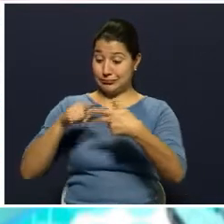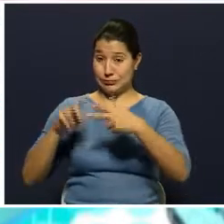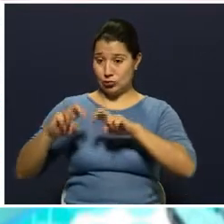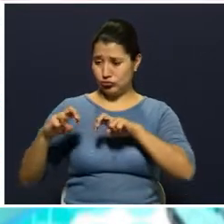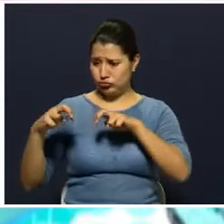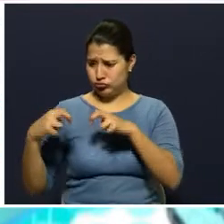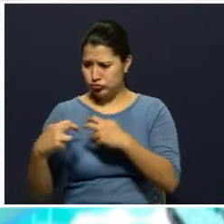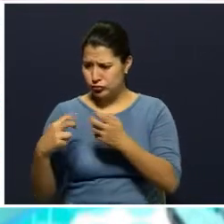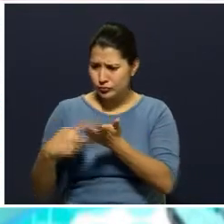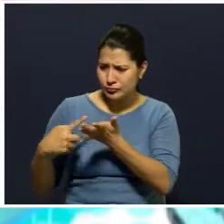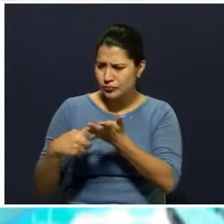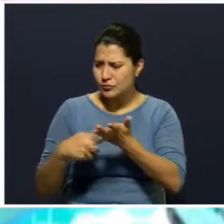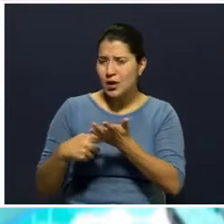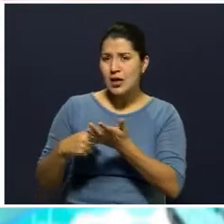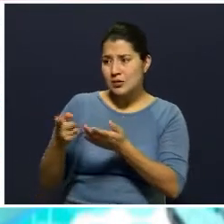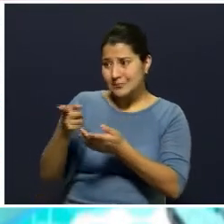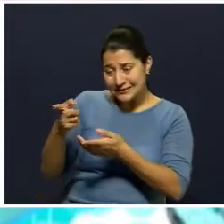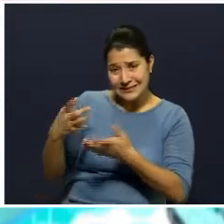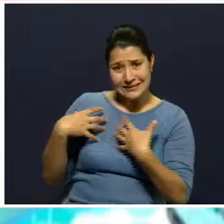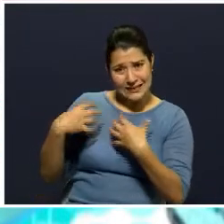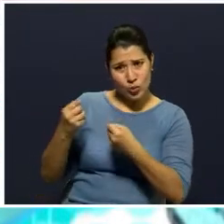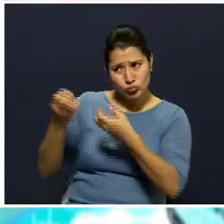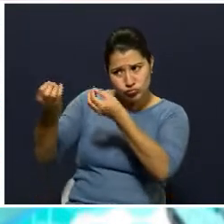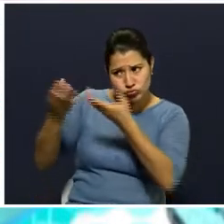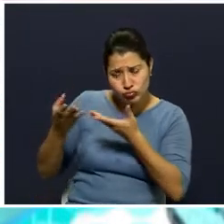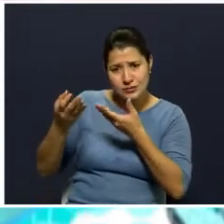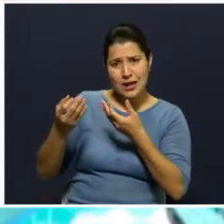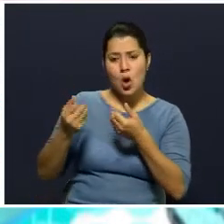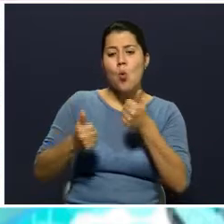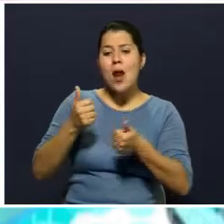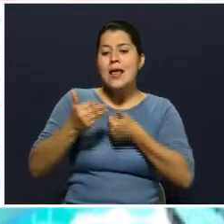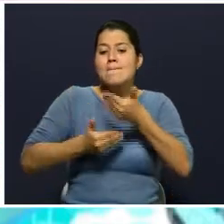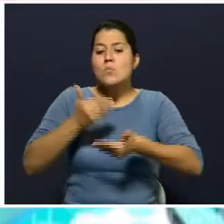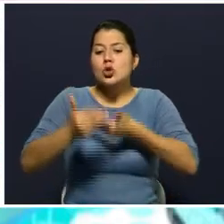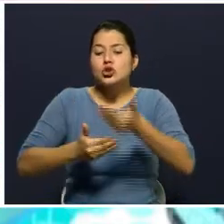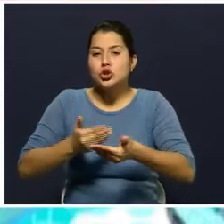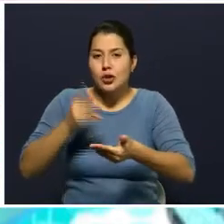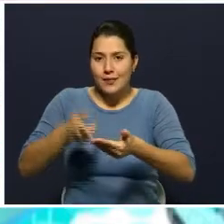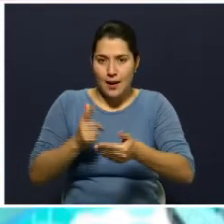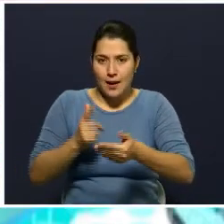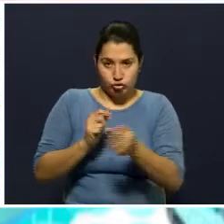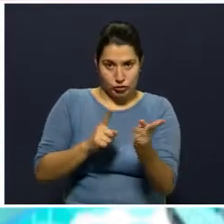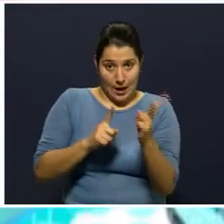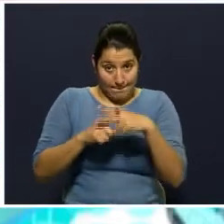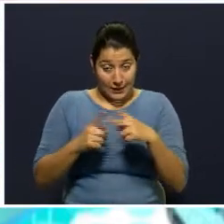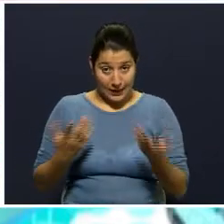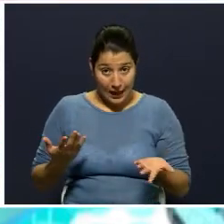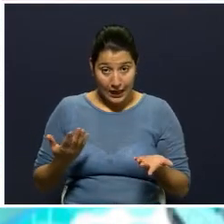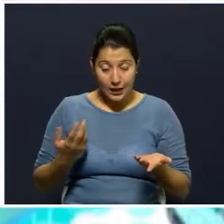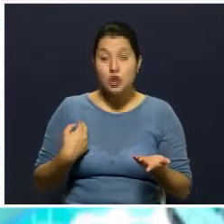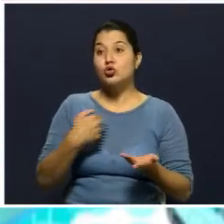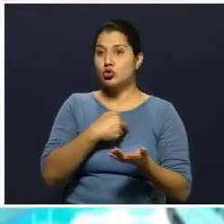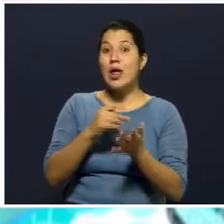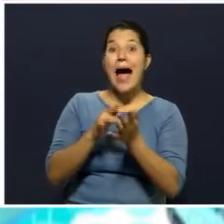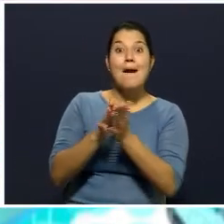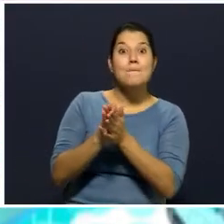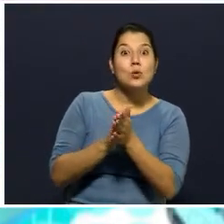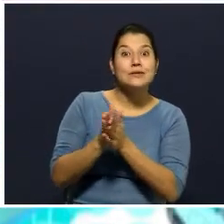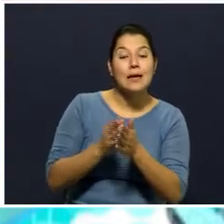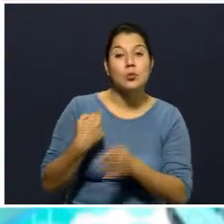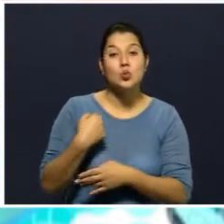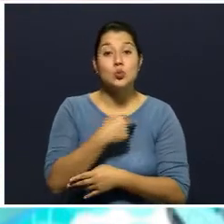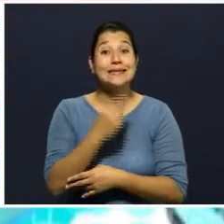sanitaria cuáles eran los lineamientos que nosotros debíamos considerar, aprovechando ya la experiencia que habíamos tenido con parotiditis, y